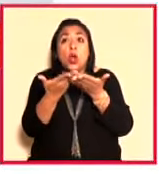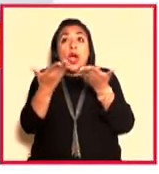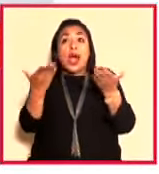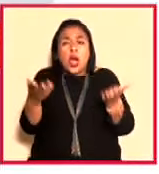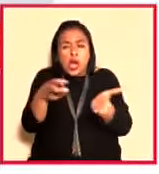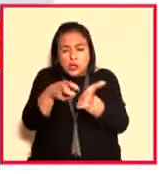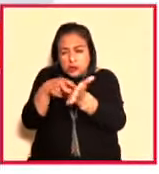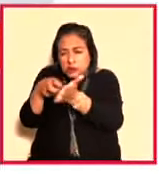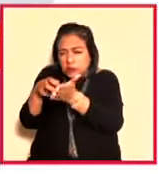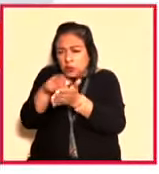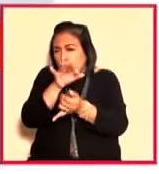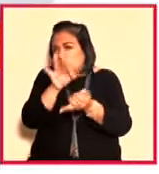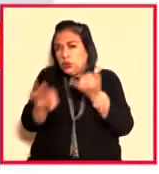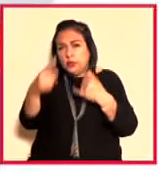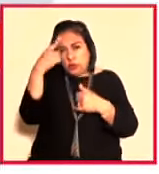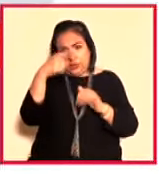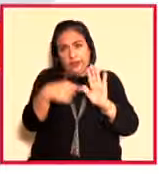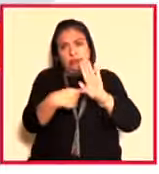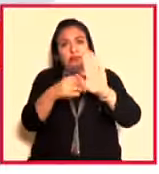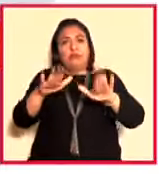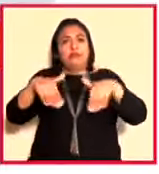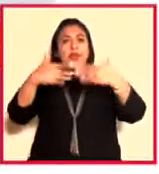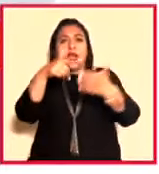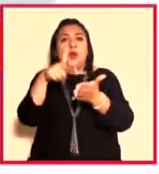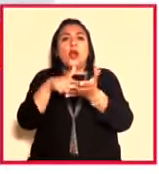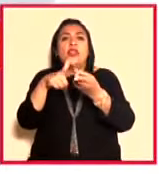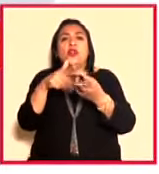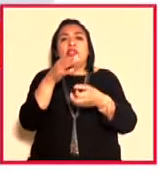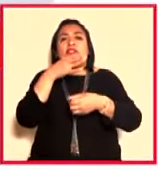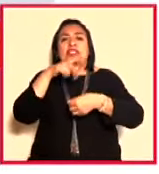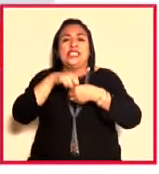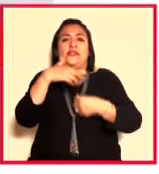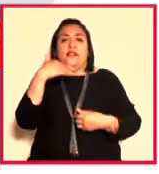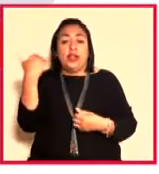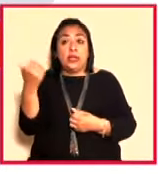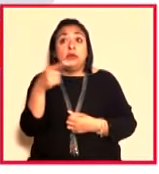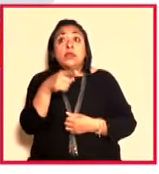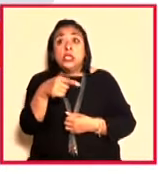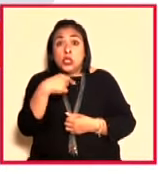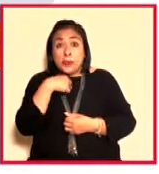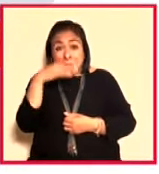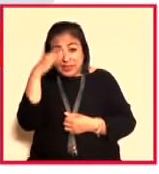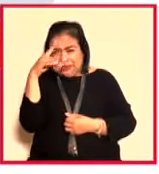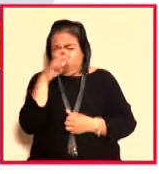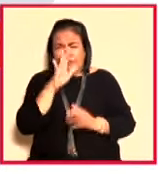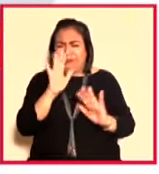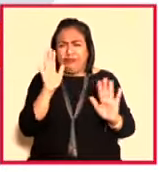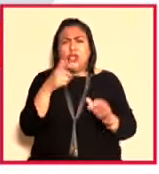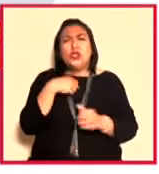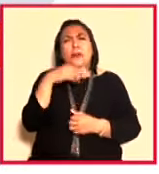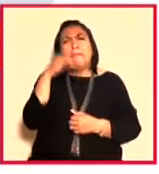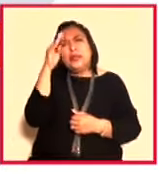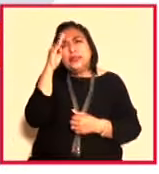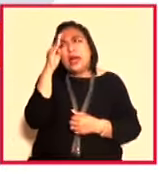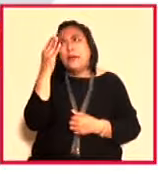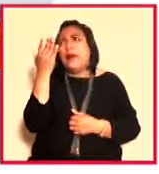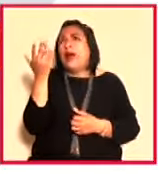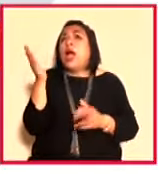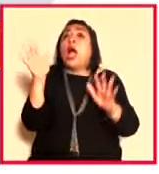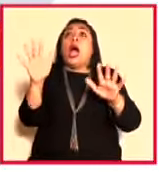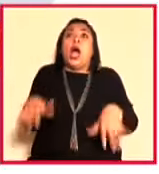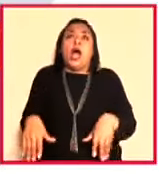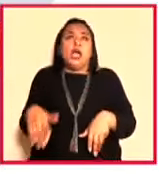últimos detalles para presentarla en Berlín. No pensaba que iba a ser complicado, más bien pensaba, ni tampoco pensaba, me voy a